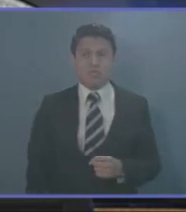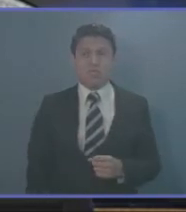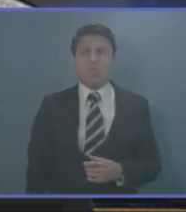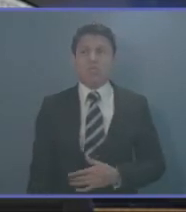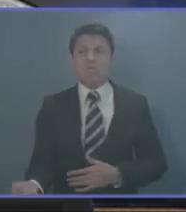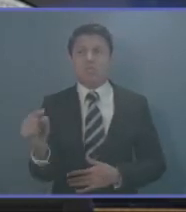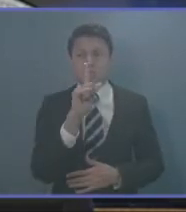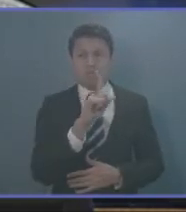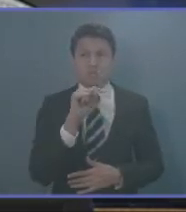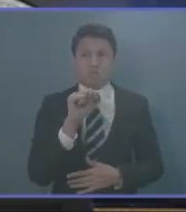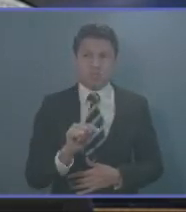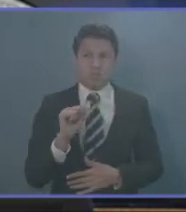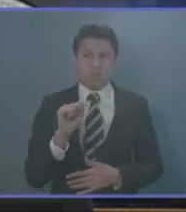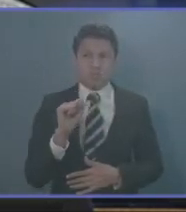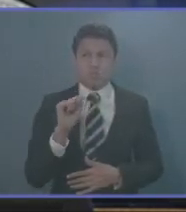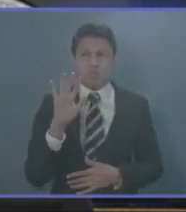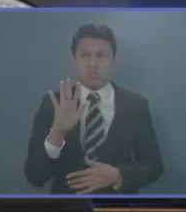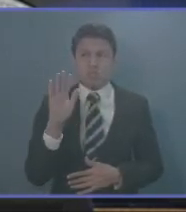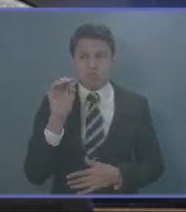Cuota fija,